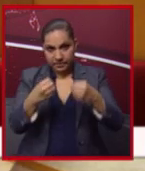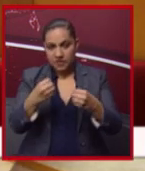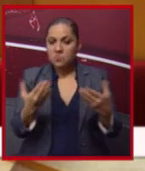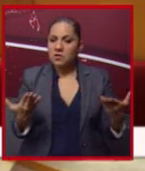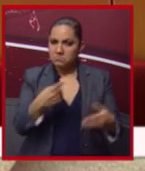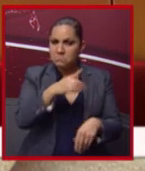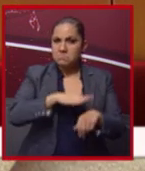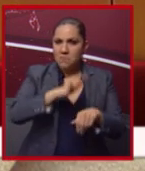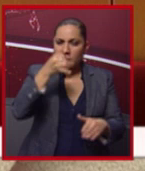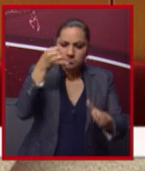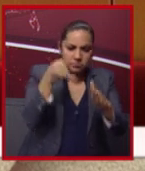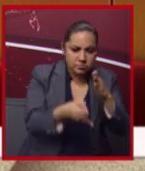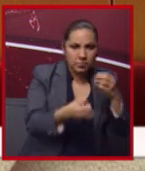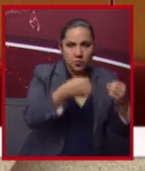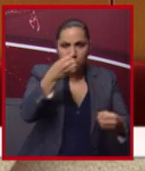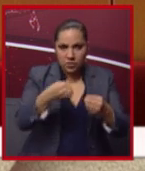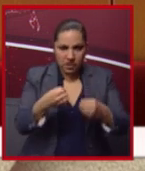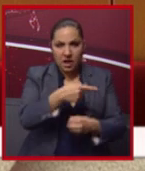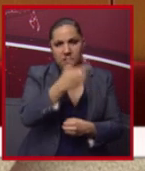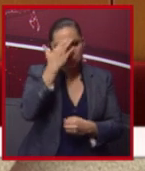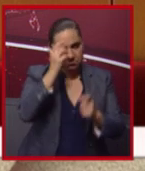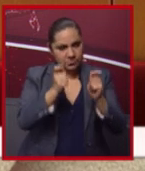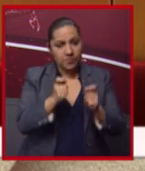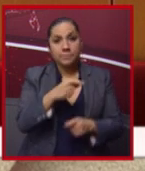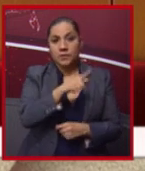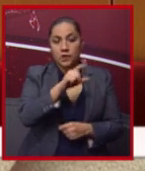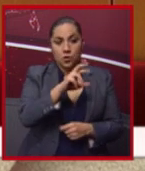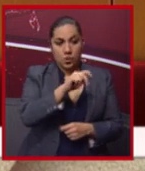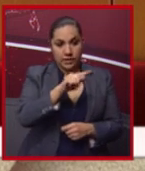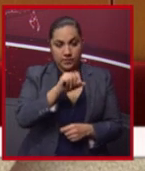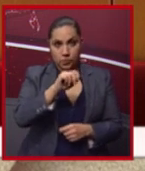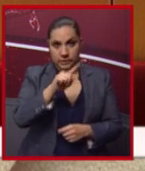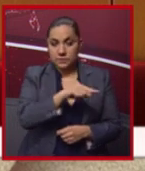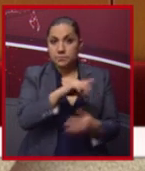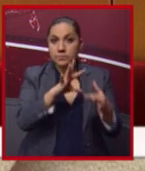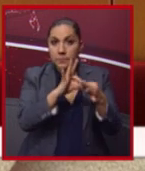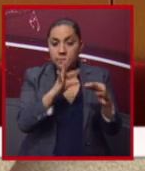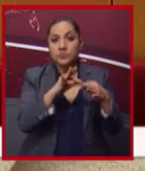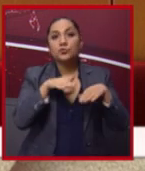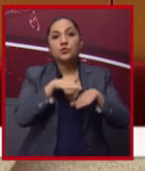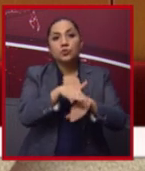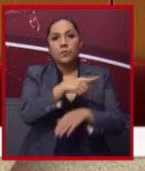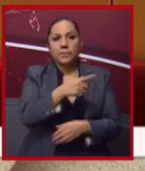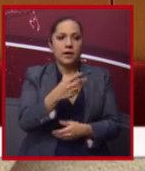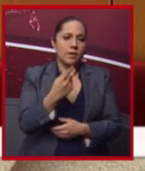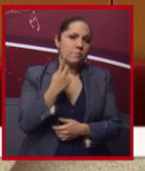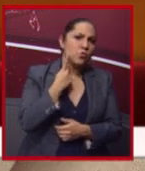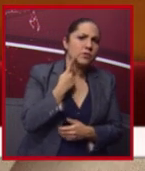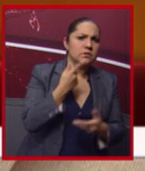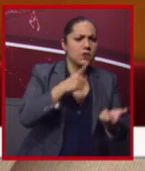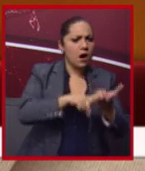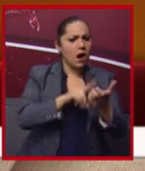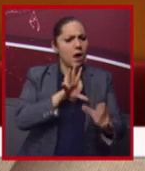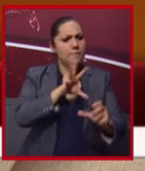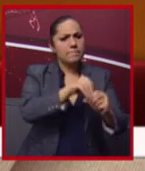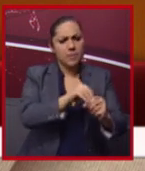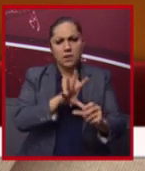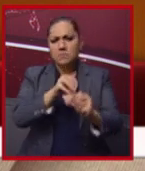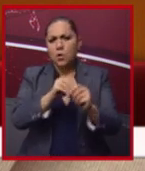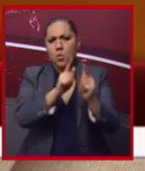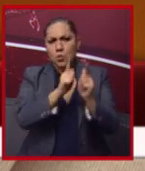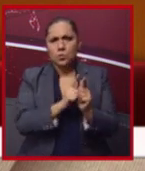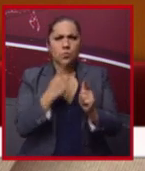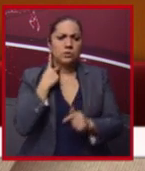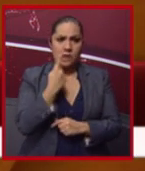jurídica. Loreto Ortiz explicó que la militancia política no es impedimento para llegar a integrar la Suprema Corte de Justicia de la Nación.